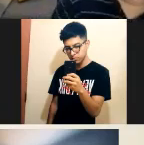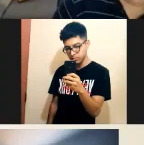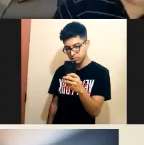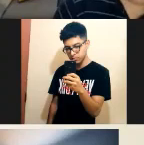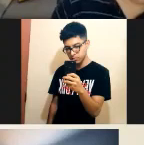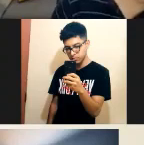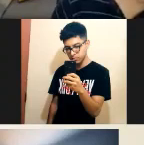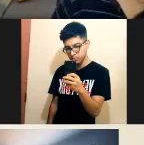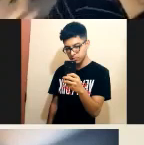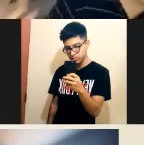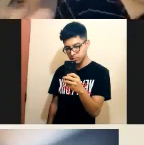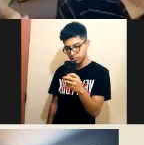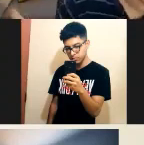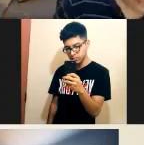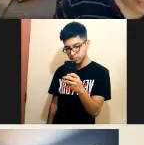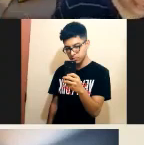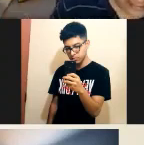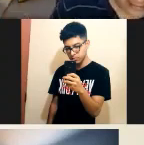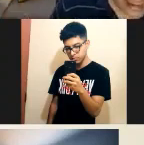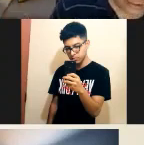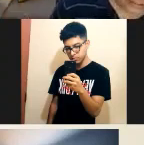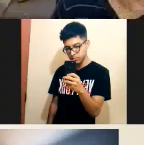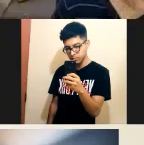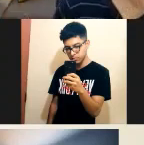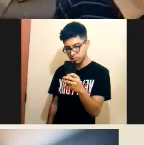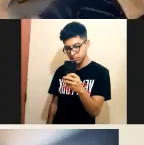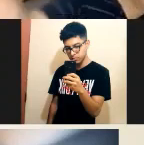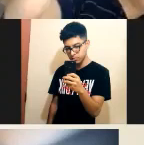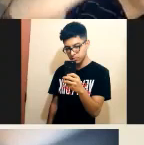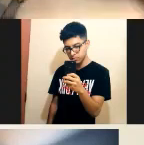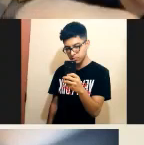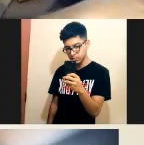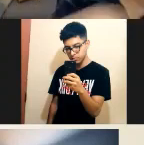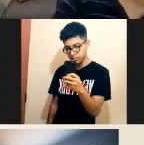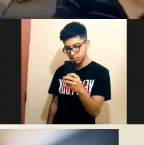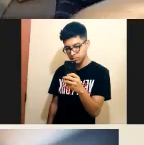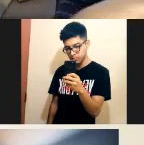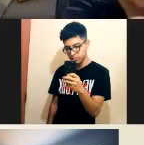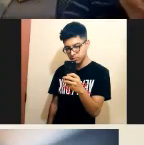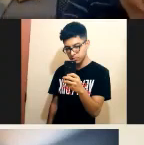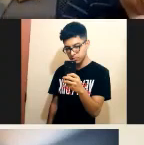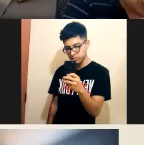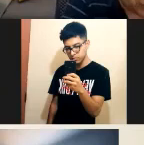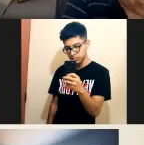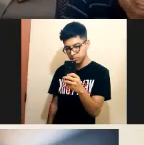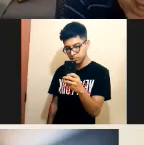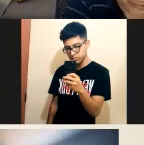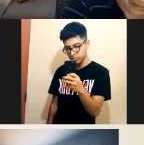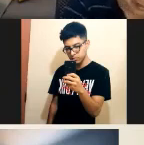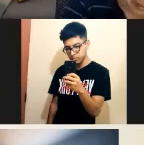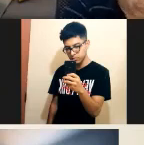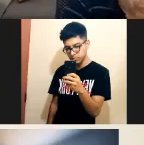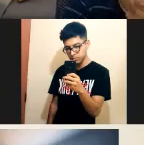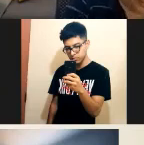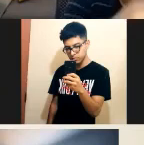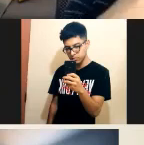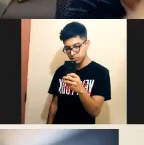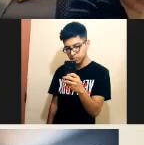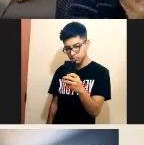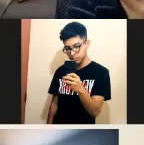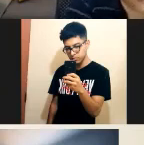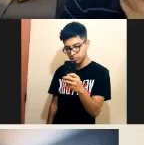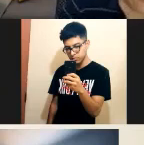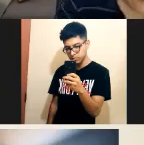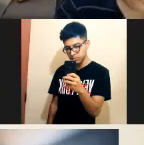y entonces el agua caliente de la geotermia lo que hacía era que se metía al castillo, digamos, entre muros,